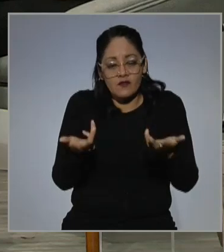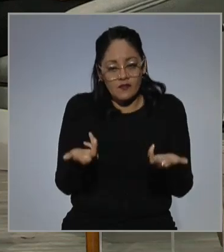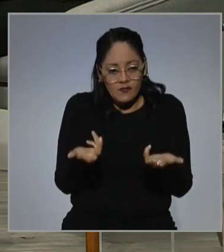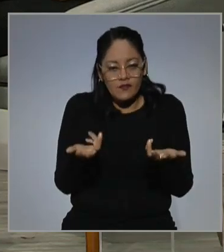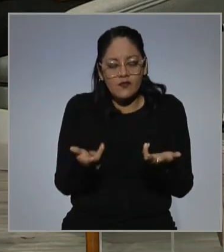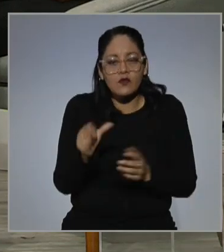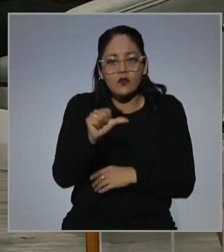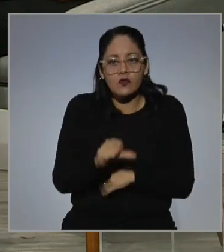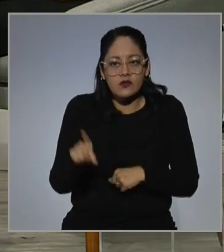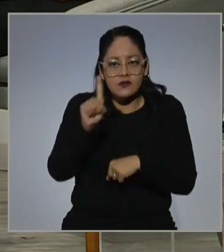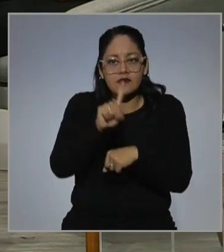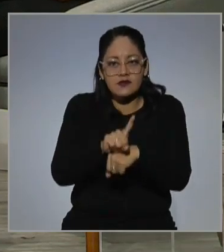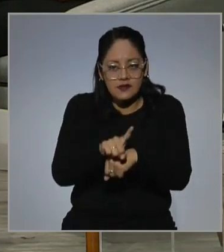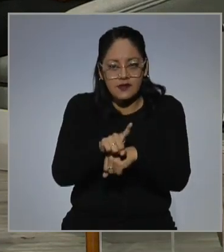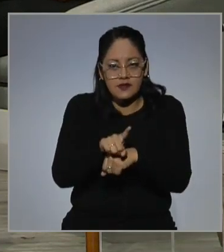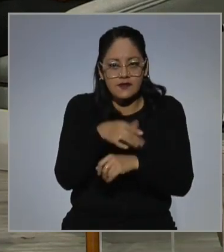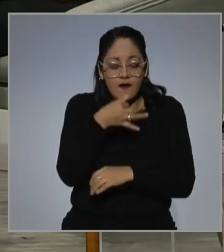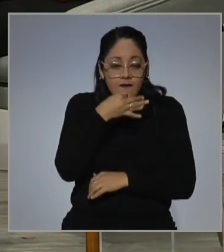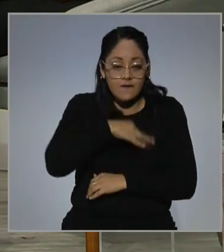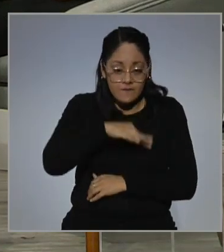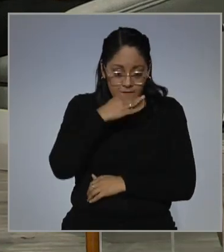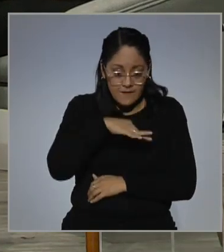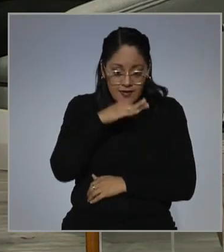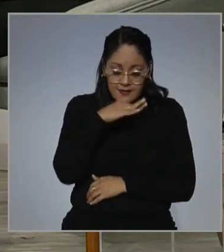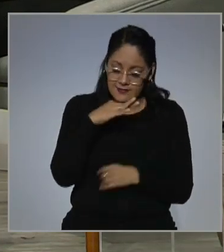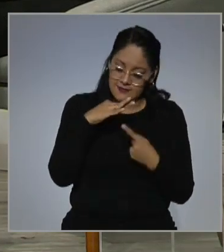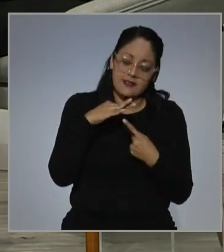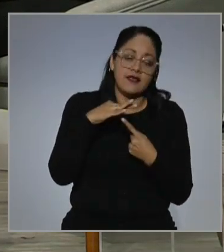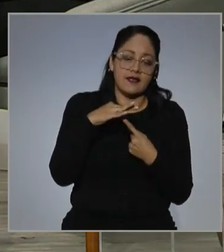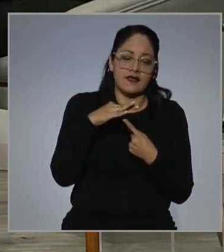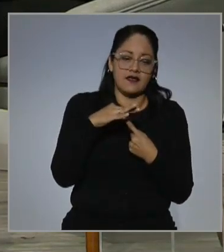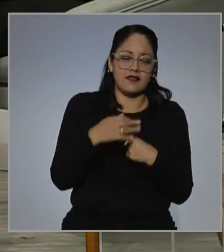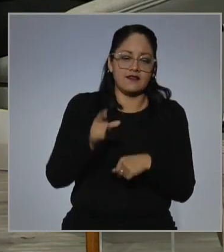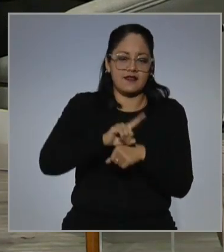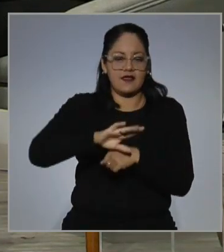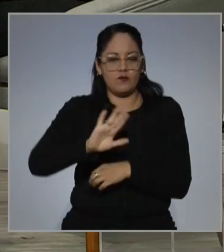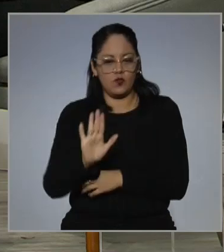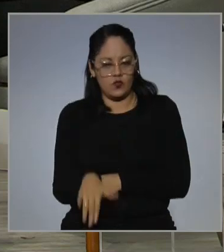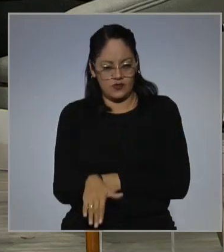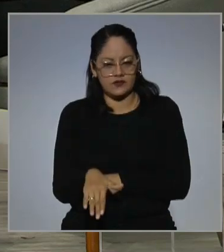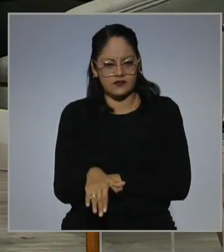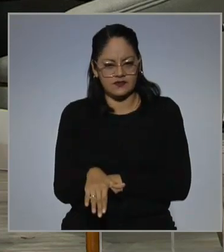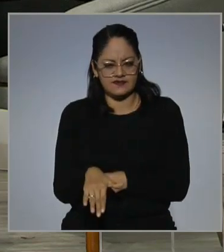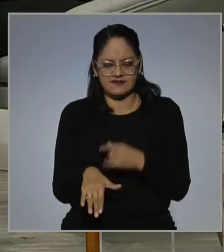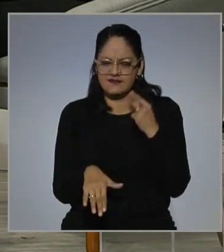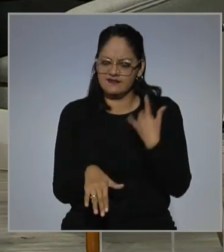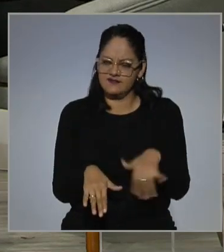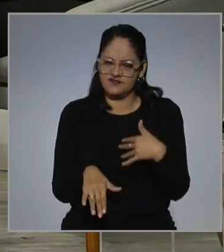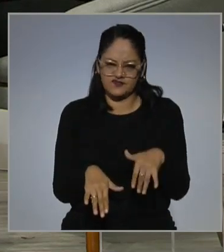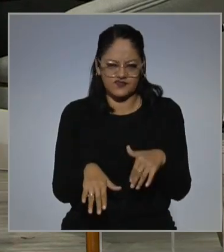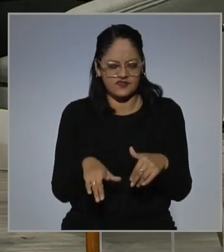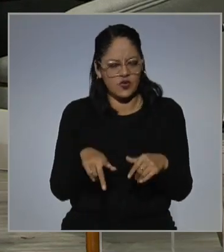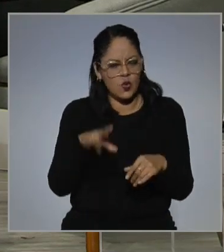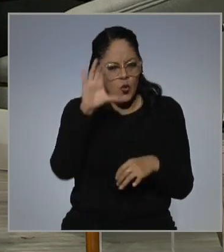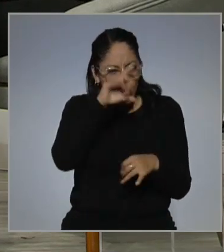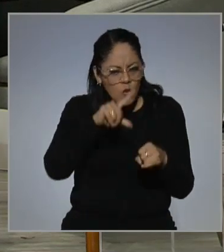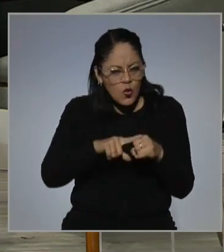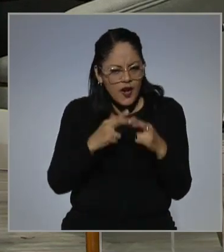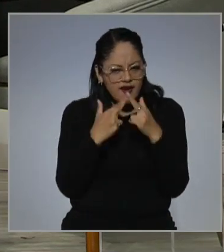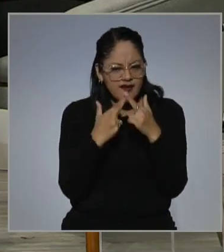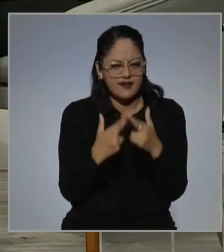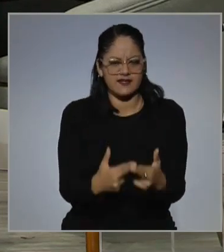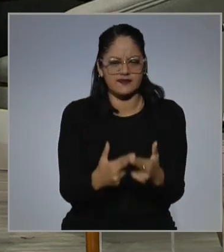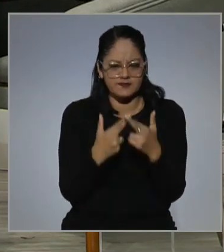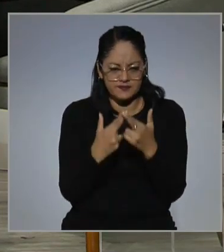tengamos hoy en día una festividad en relación a Día de Muertos tremendamente rico. ¿Qué incluye?